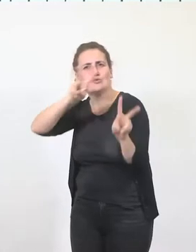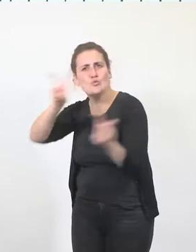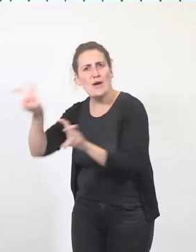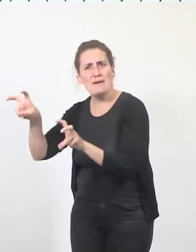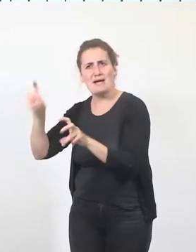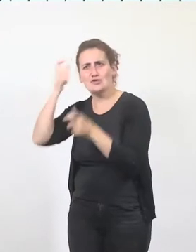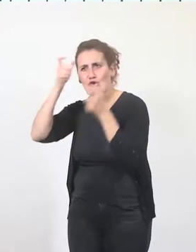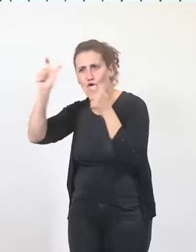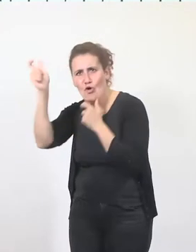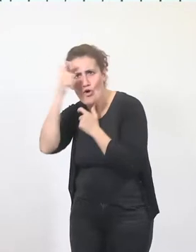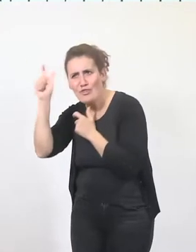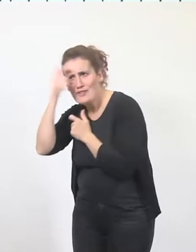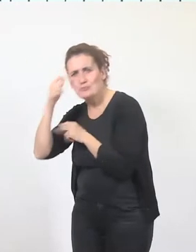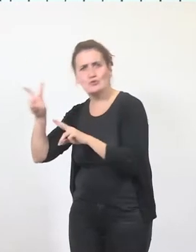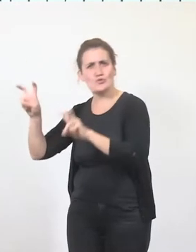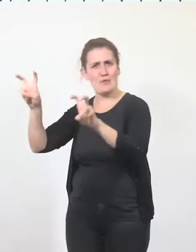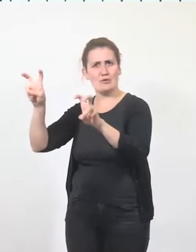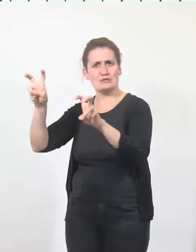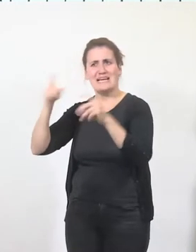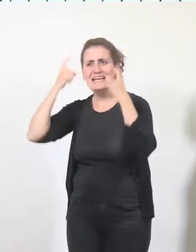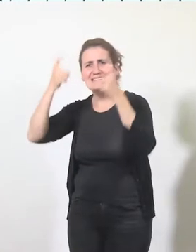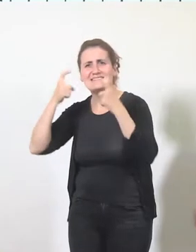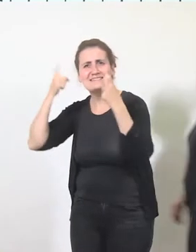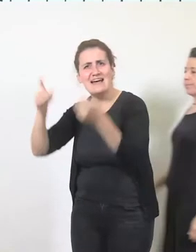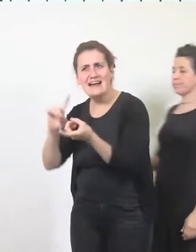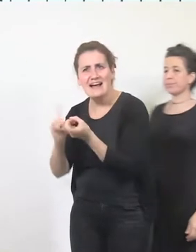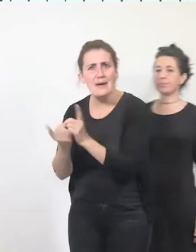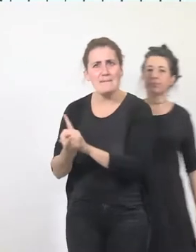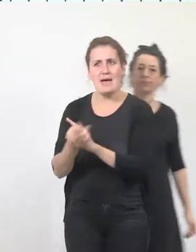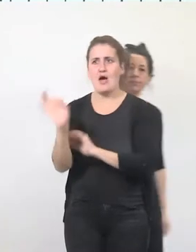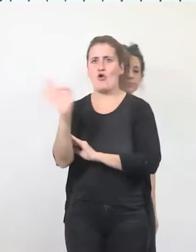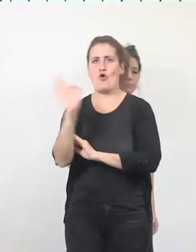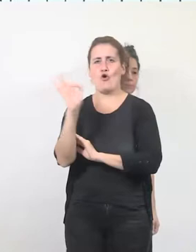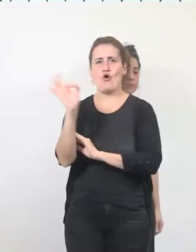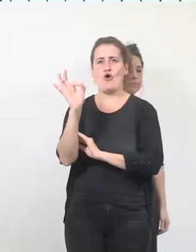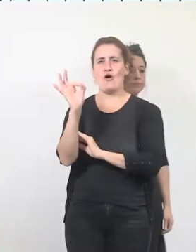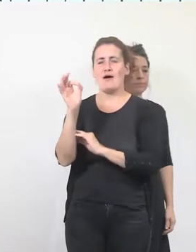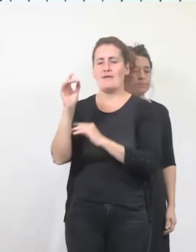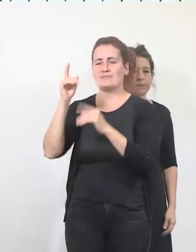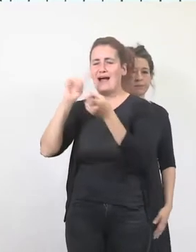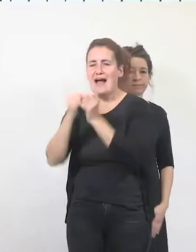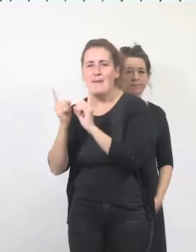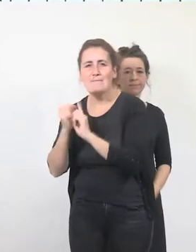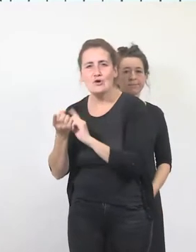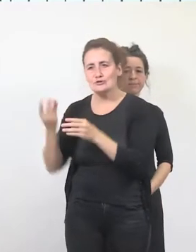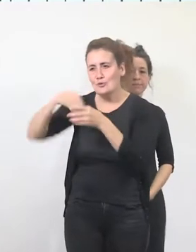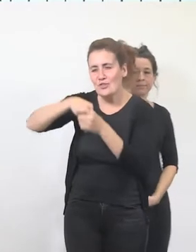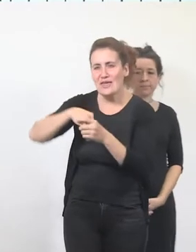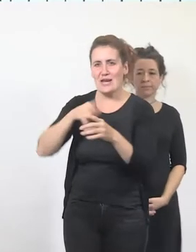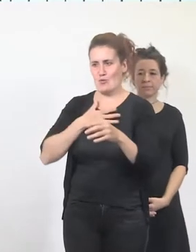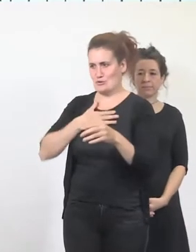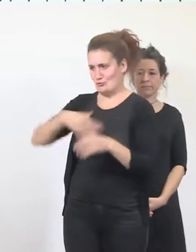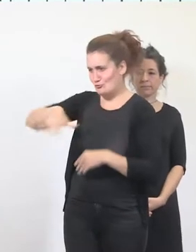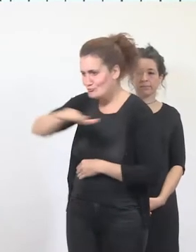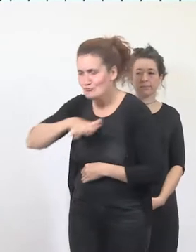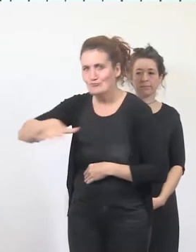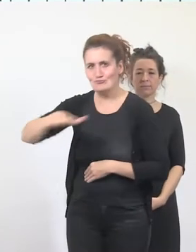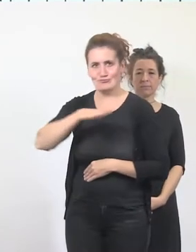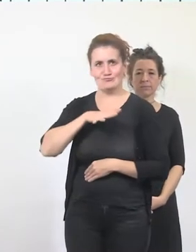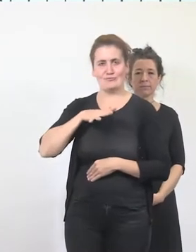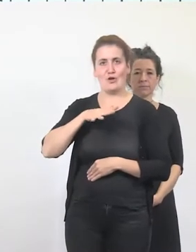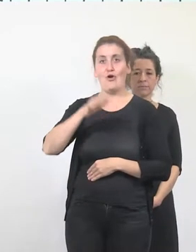conceptos nuevos, intentar cambiar o hacer cambios, introducir cambios en nuestro entorno, en nuestra